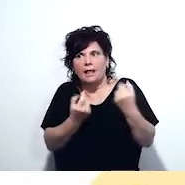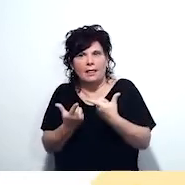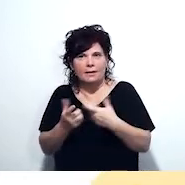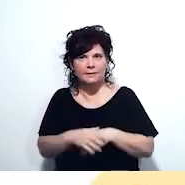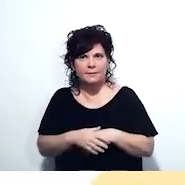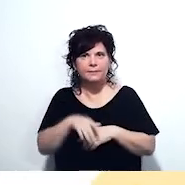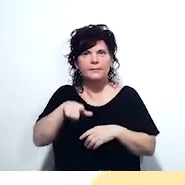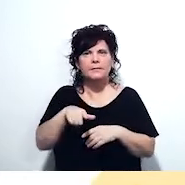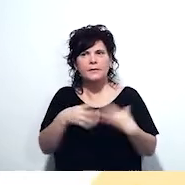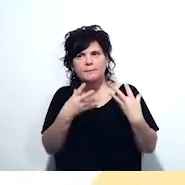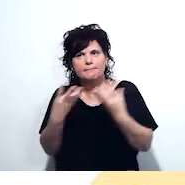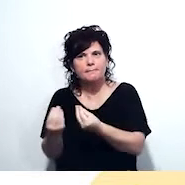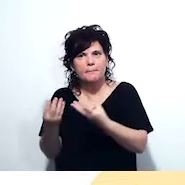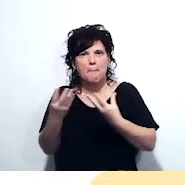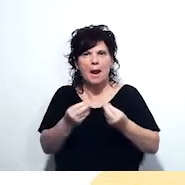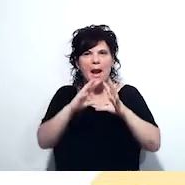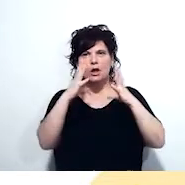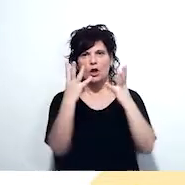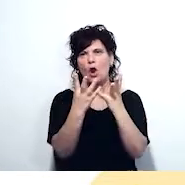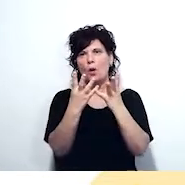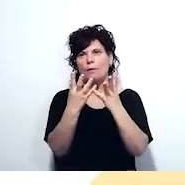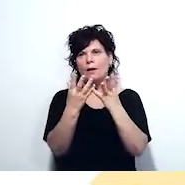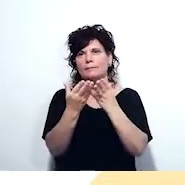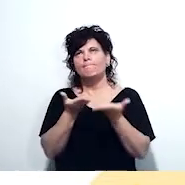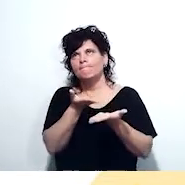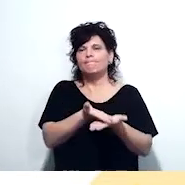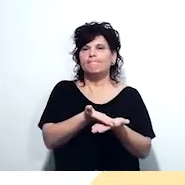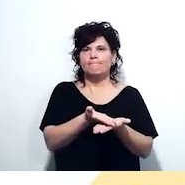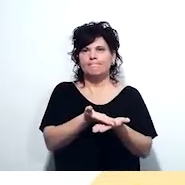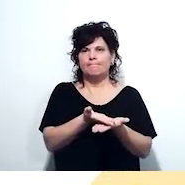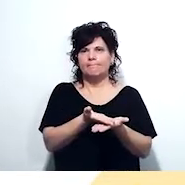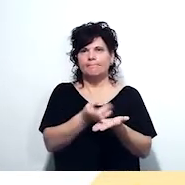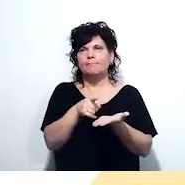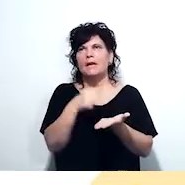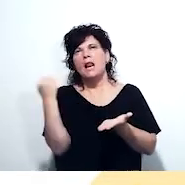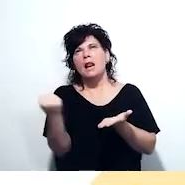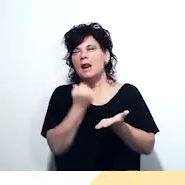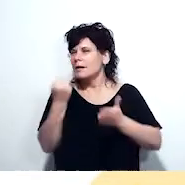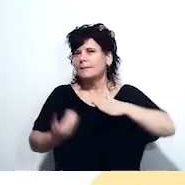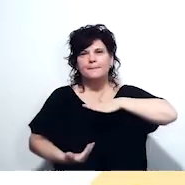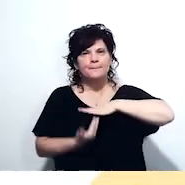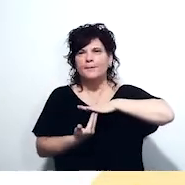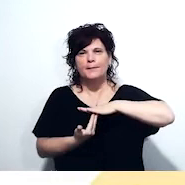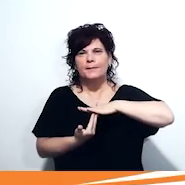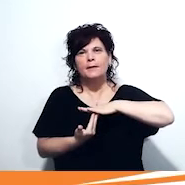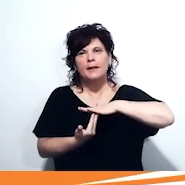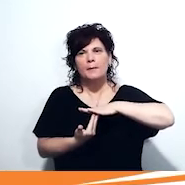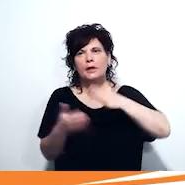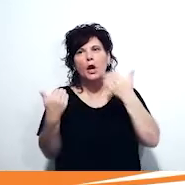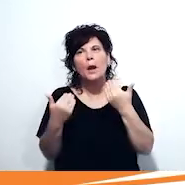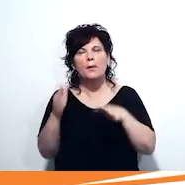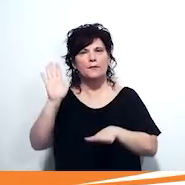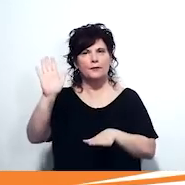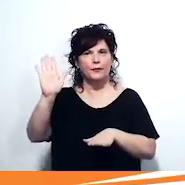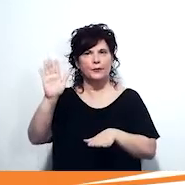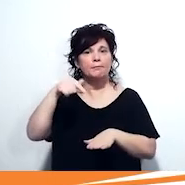Entonces, esto de la cooperación global se plantea como una parte fundamental de lo que puede ser el